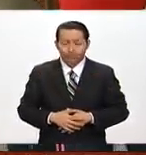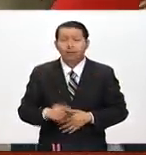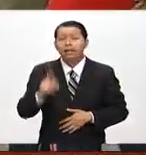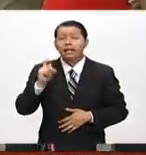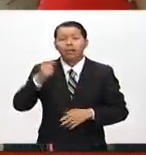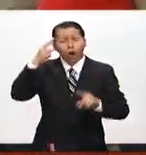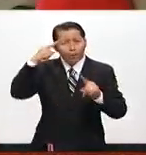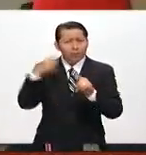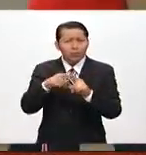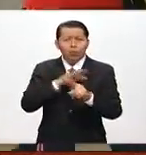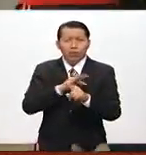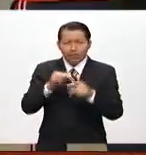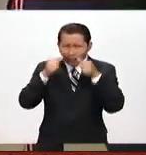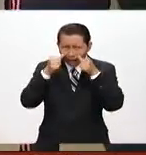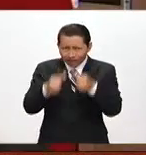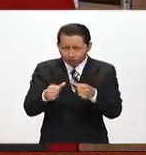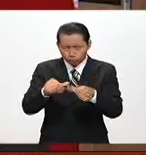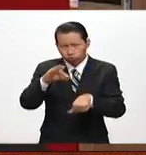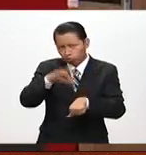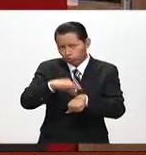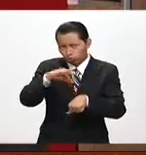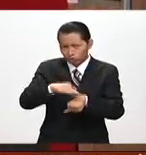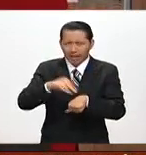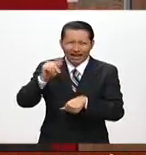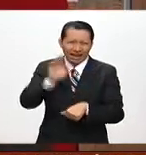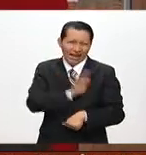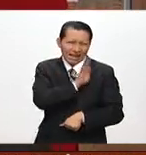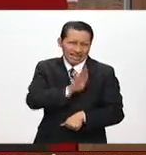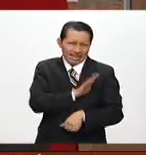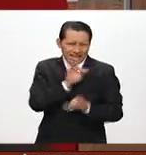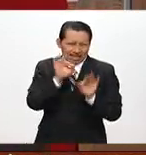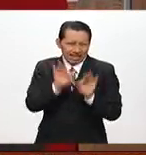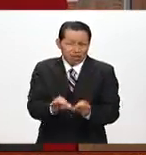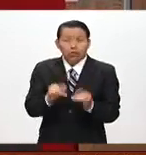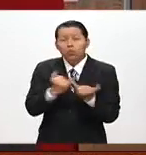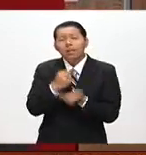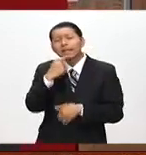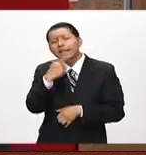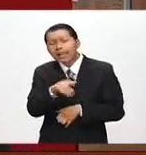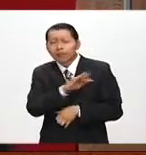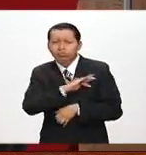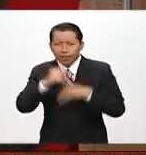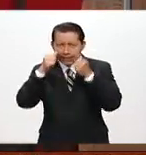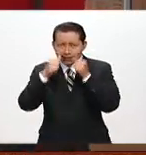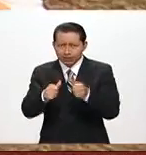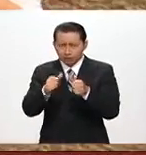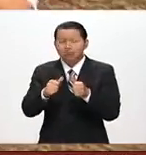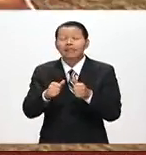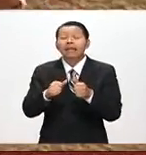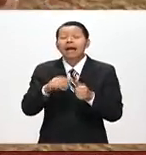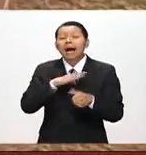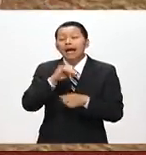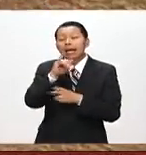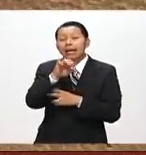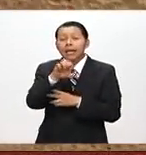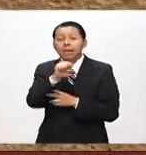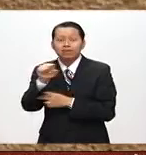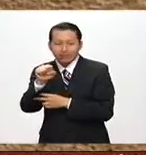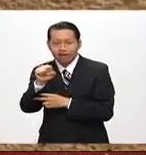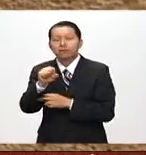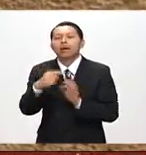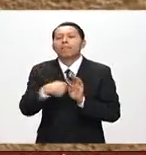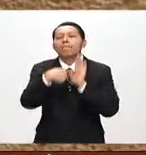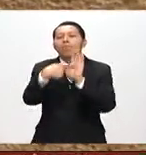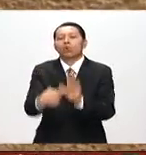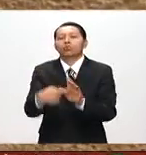de fortalecer la atención médica de calidad y la resolución oportuna de quejas, el Instituto Mexicano del Seguro Social presentó